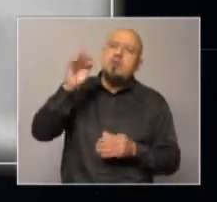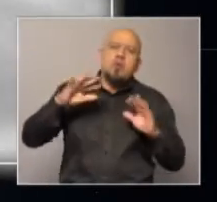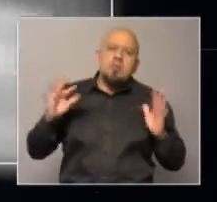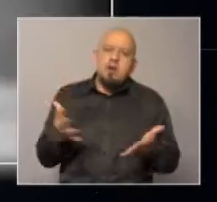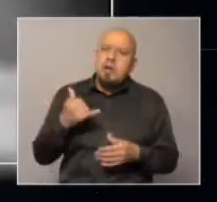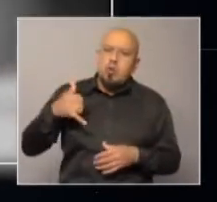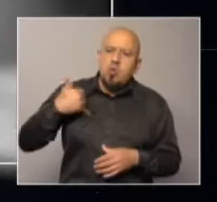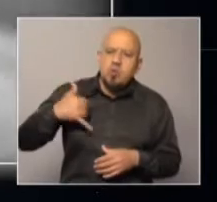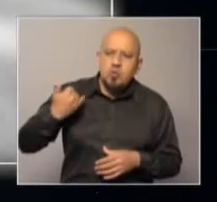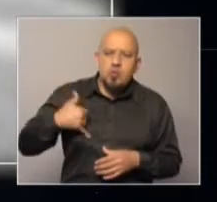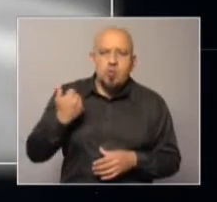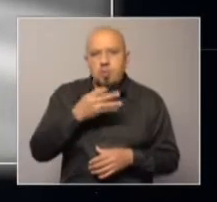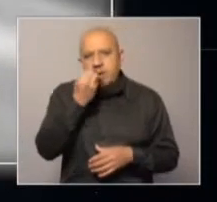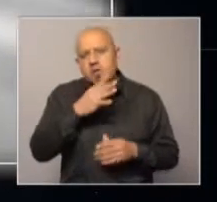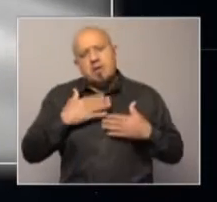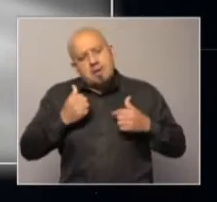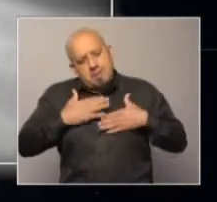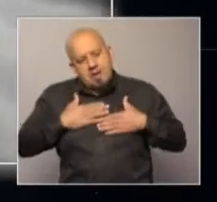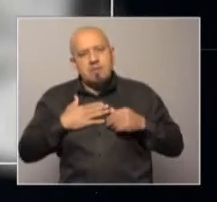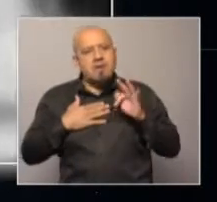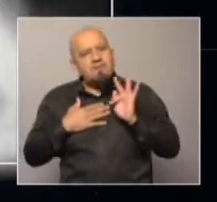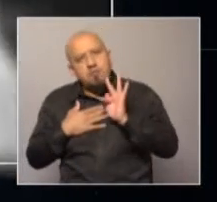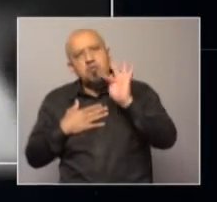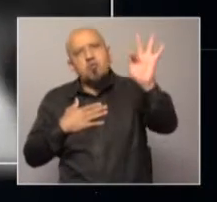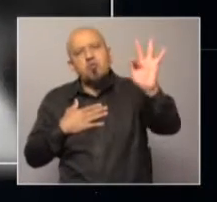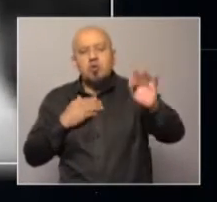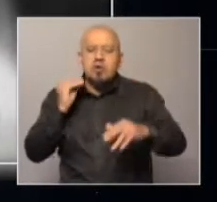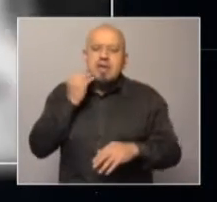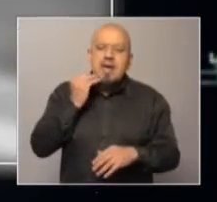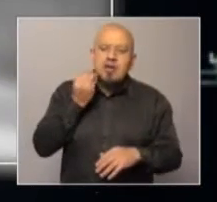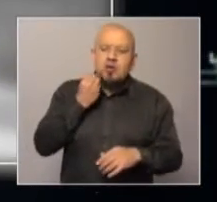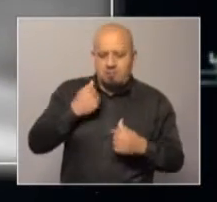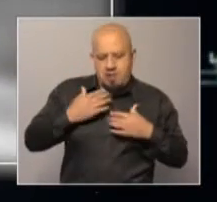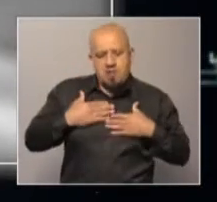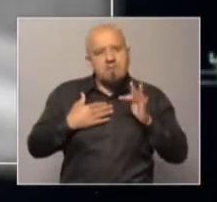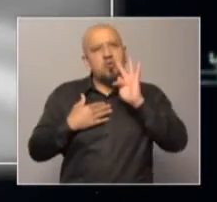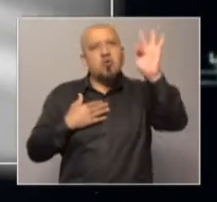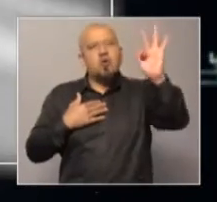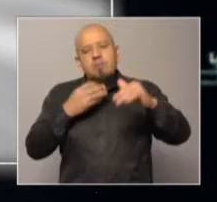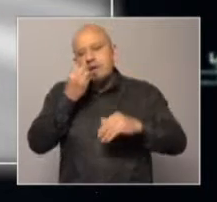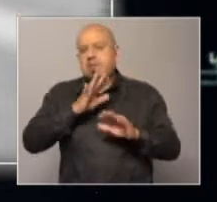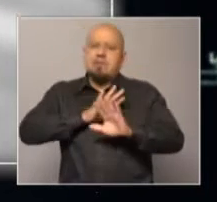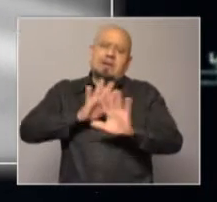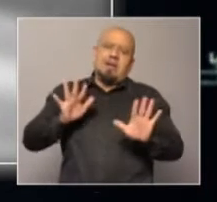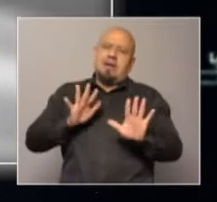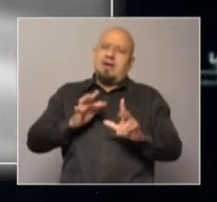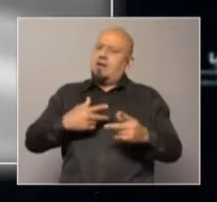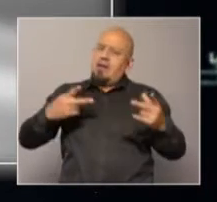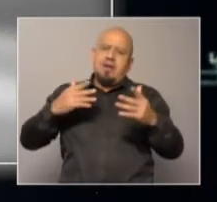medallera y para mi futura nieta, que venga nieta, que basta de abuso,